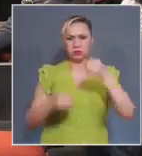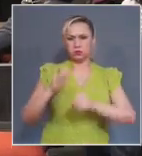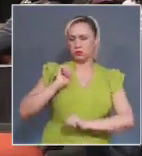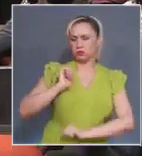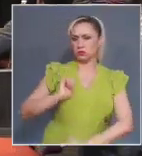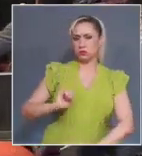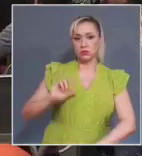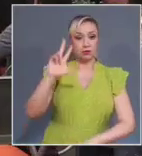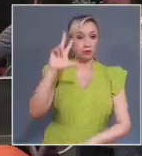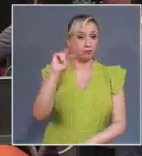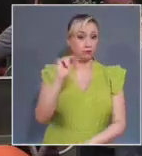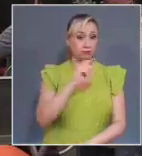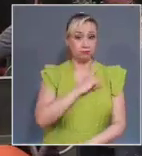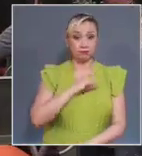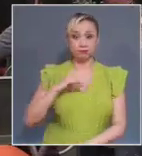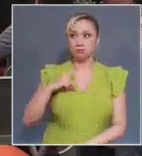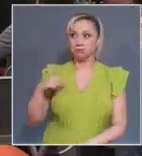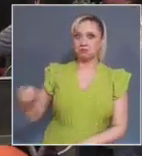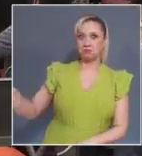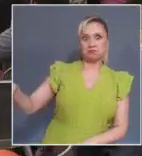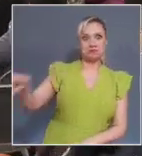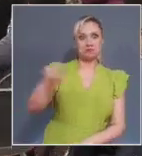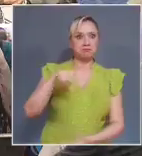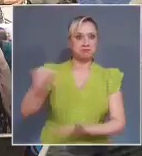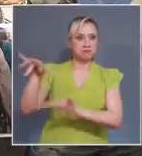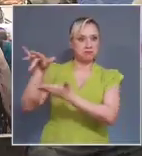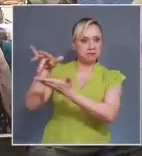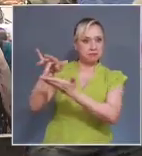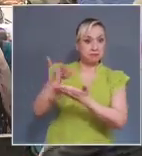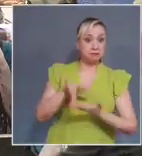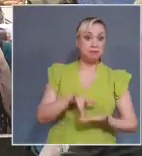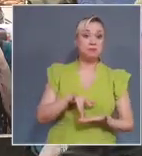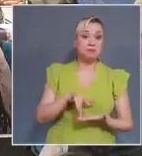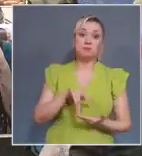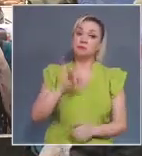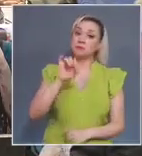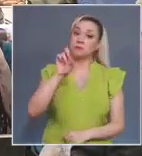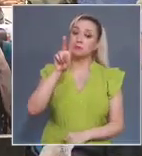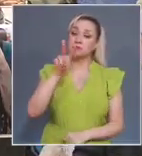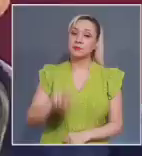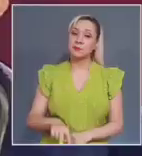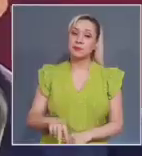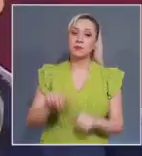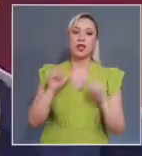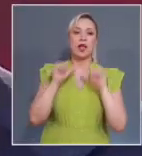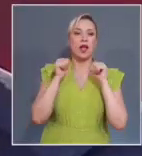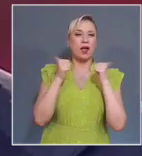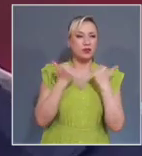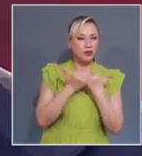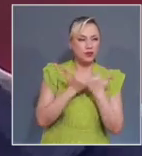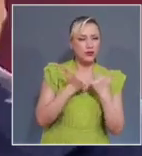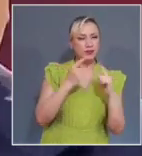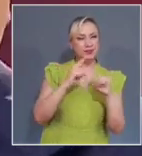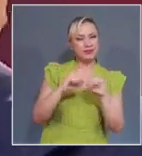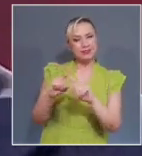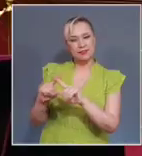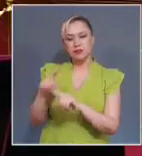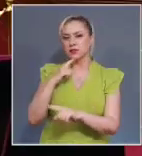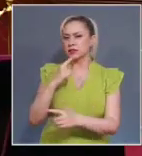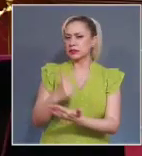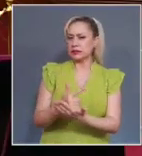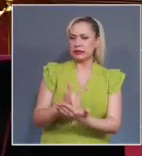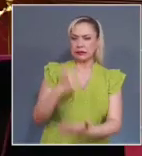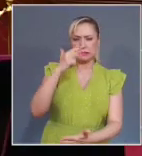Académicos, especialistas y representantes de la sociedad civil calificaron como grave el intento de injerencia del Ejecutivo Federal en